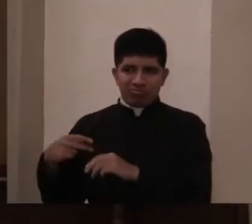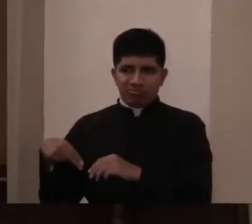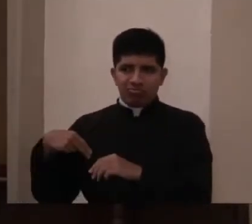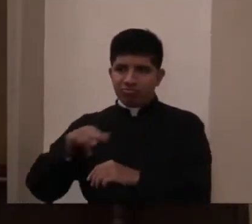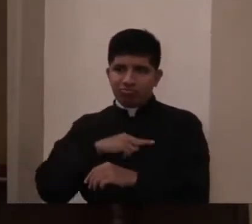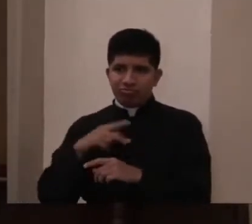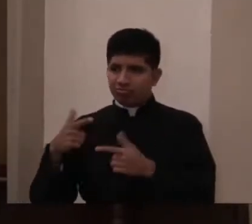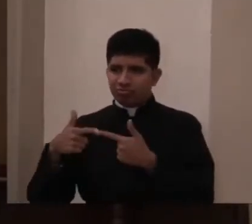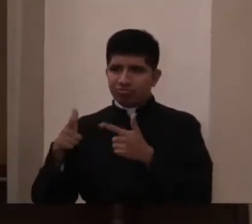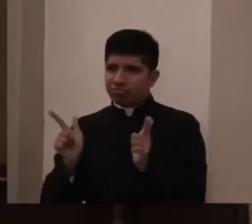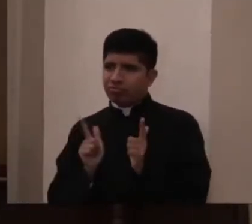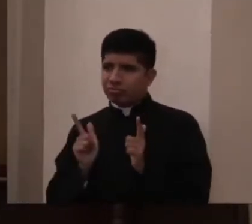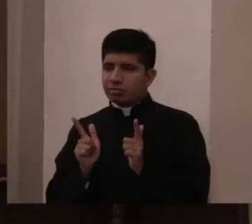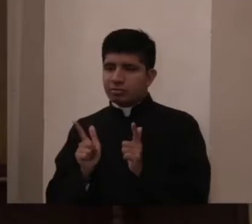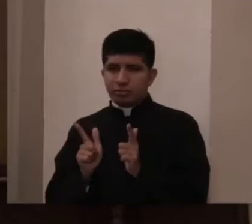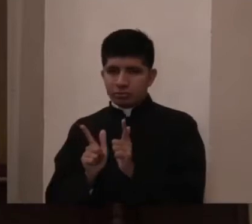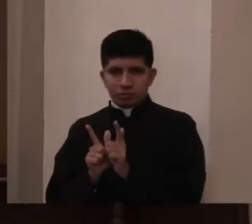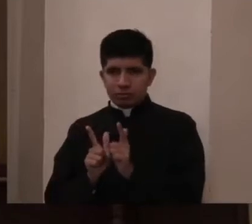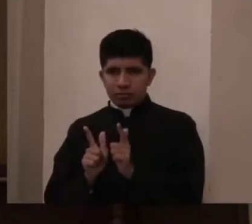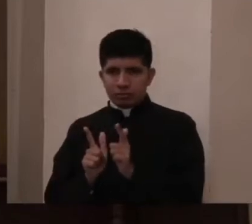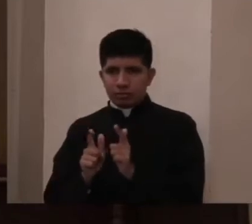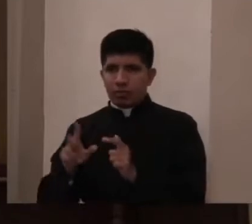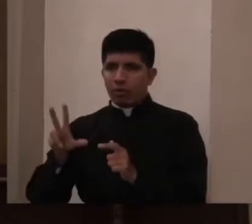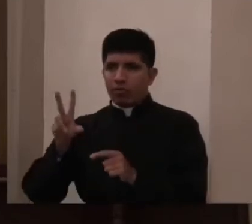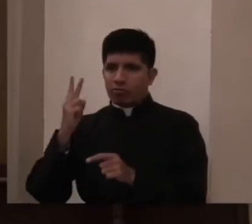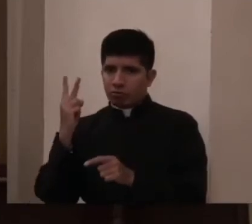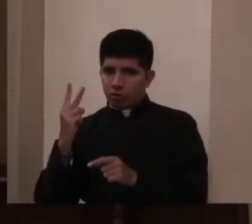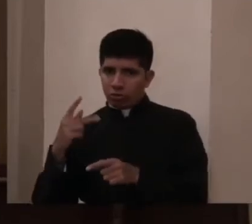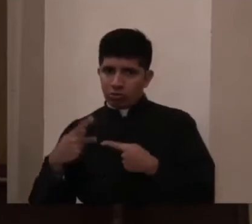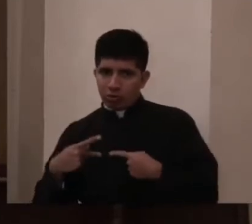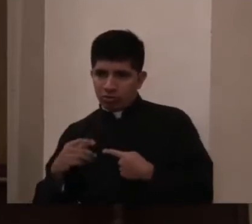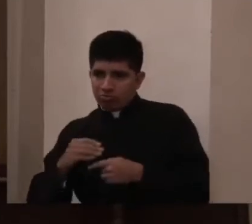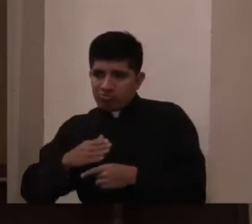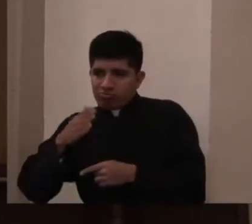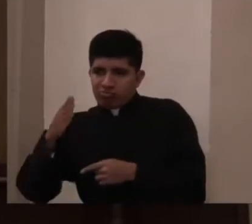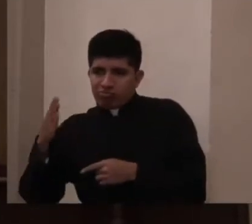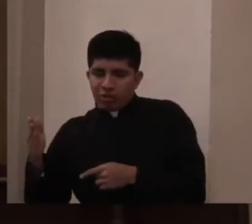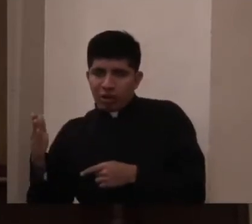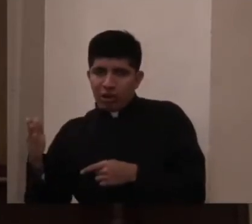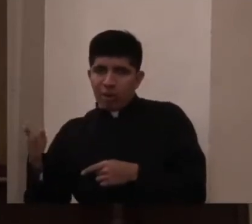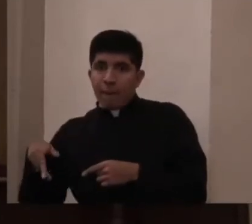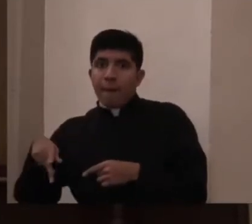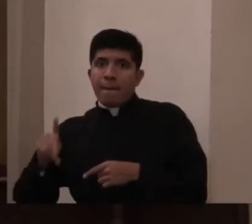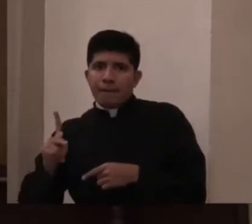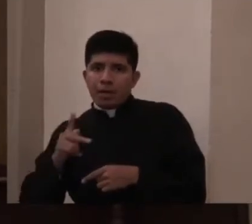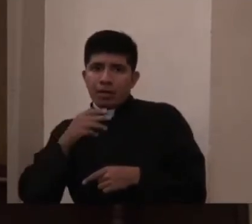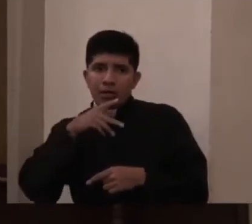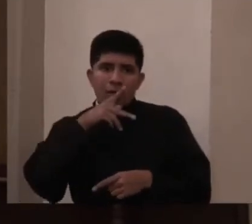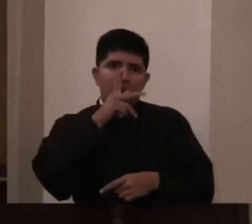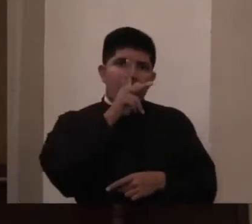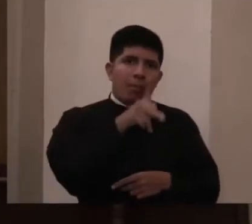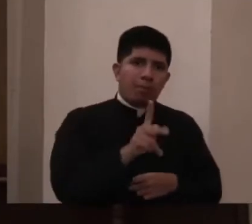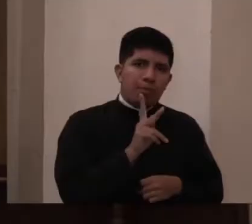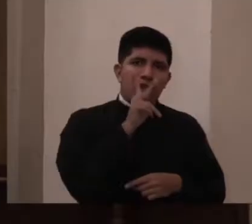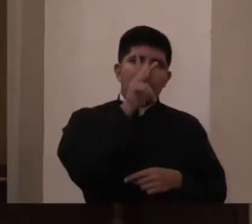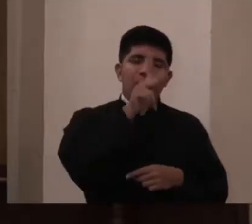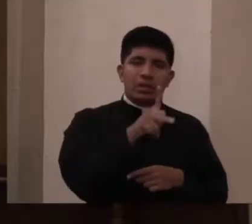de este grupo de profetas en el que estamos y están profetizando. Diles que no lo